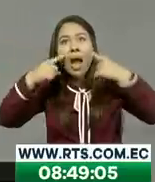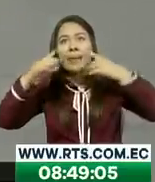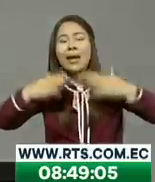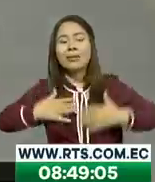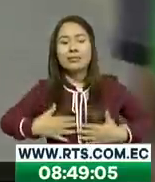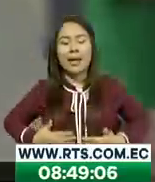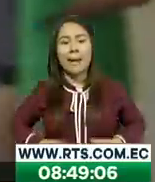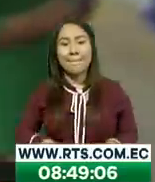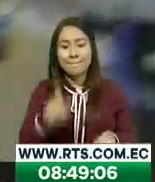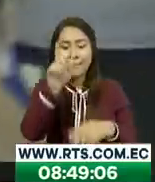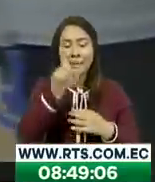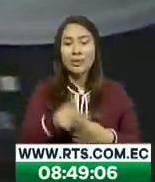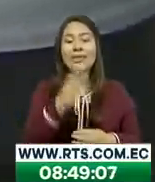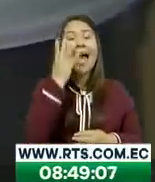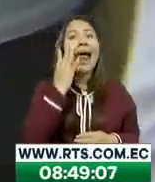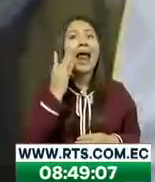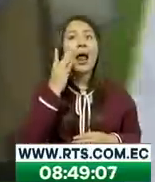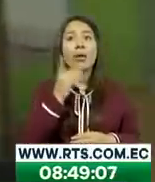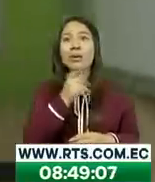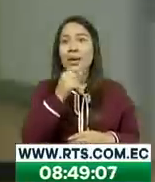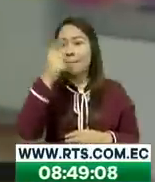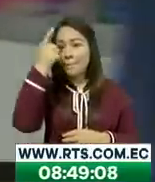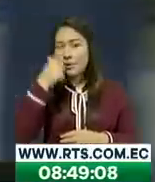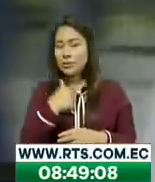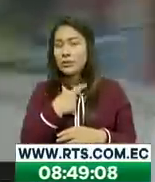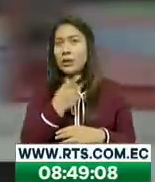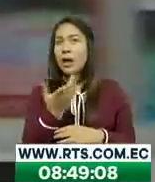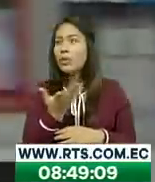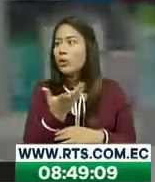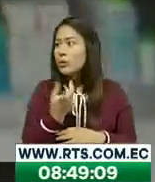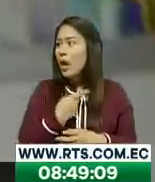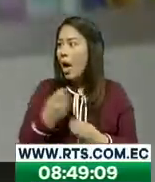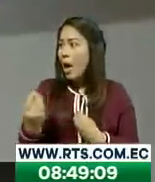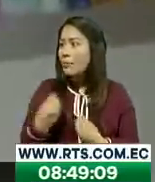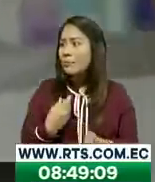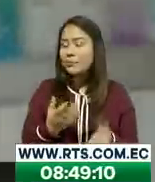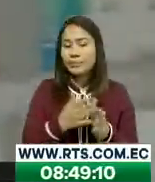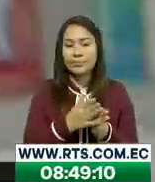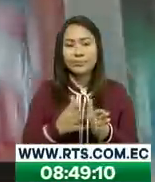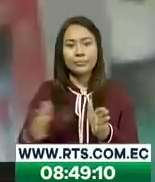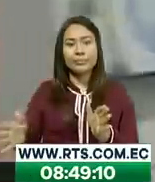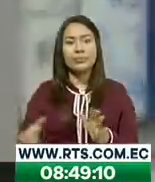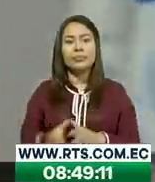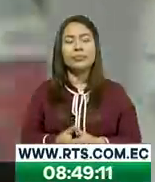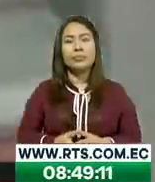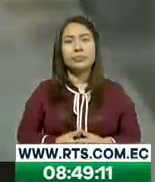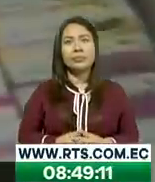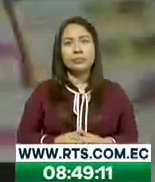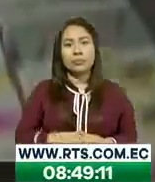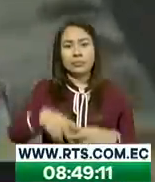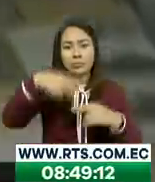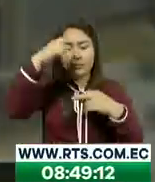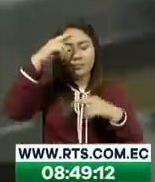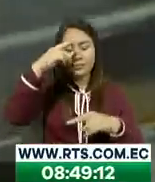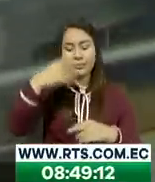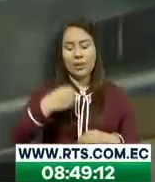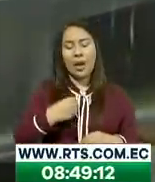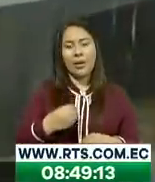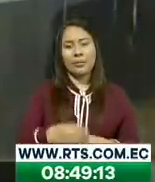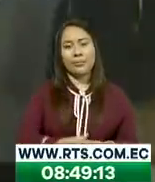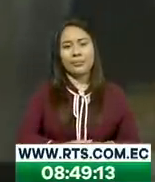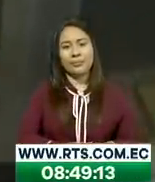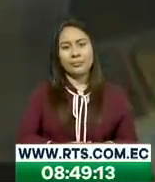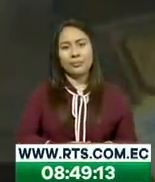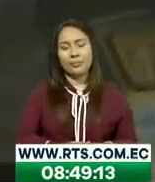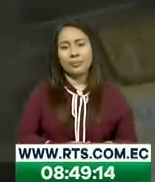persona sospechosa en motocicleta, en tricimoto también, para verificar de que no haya alguna novedad en cuanto a sujetos de